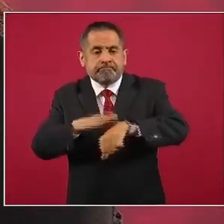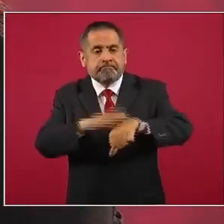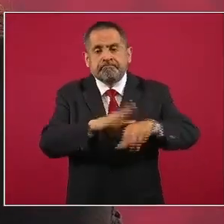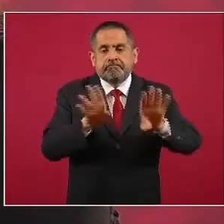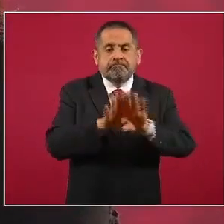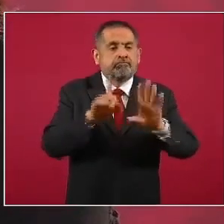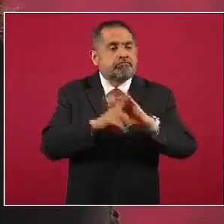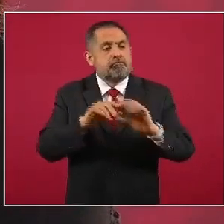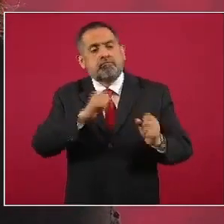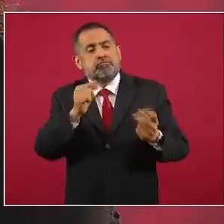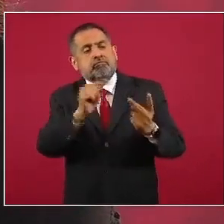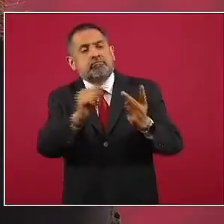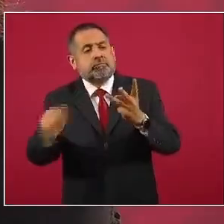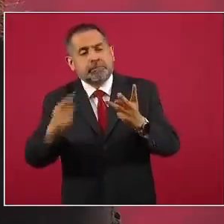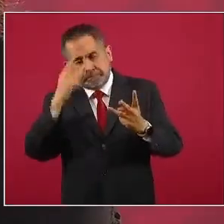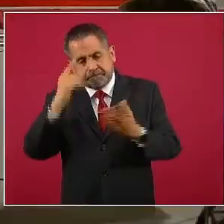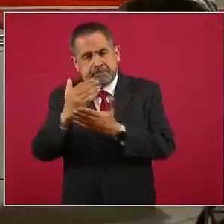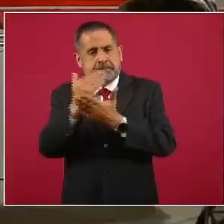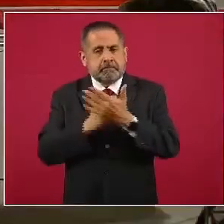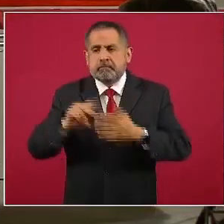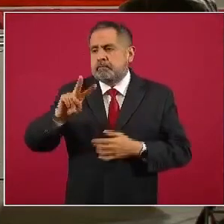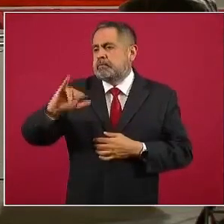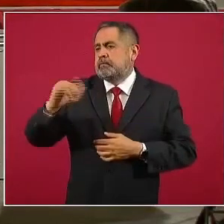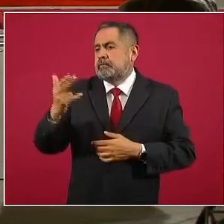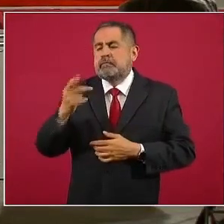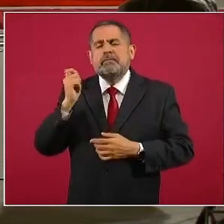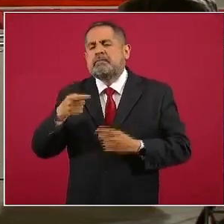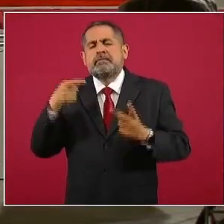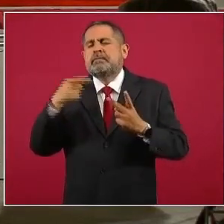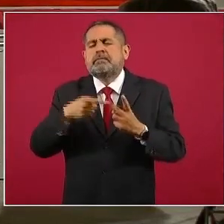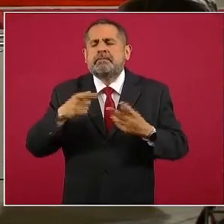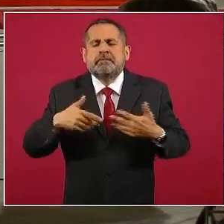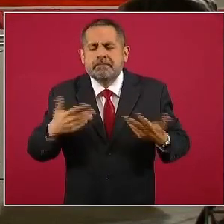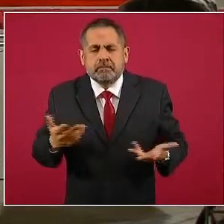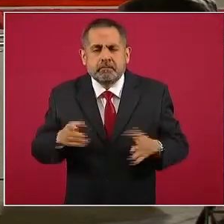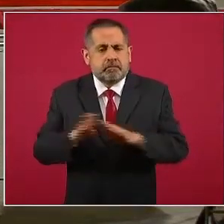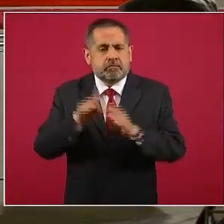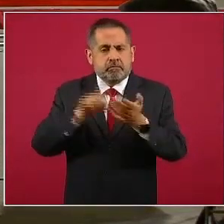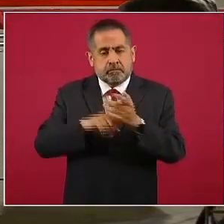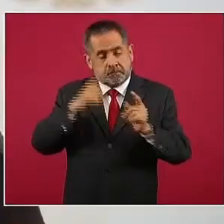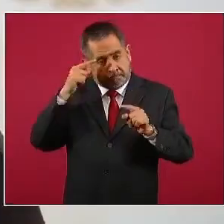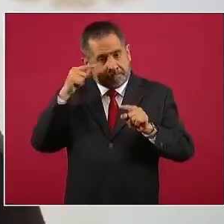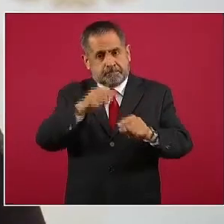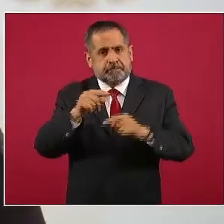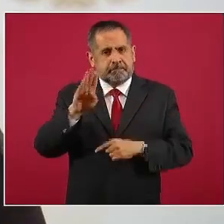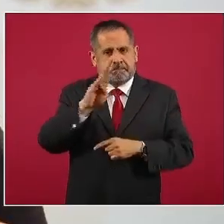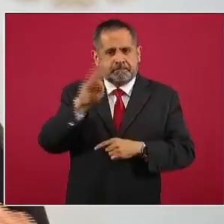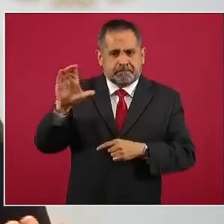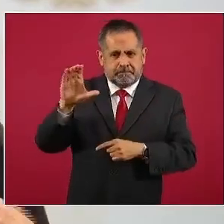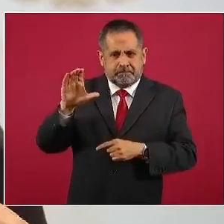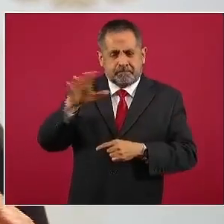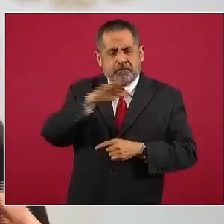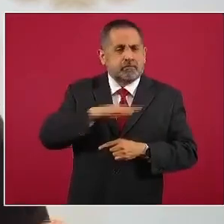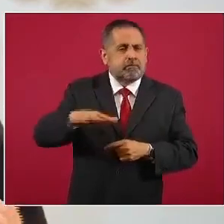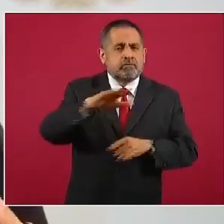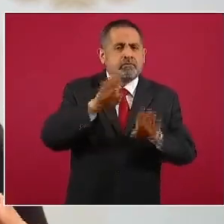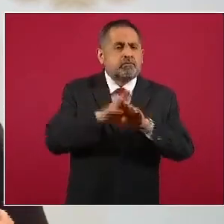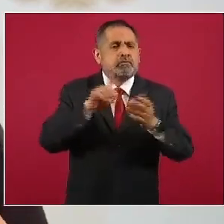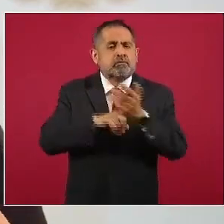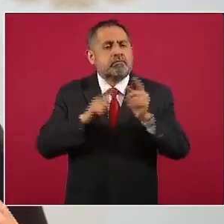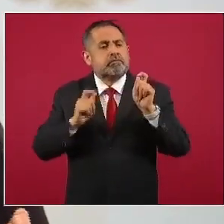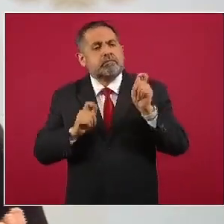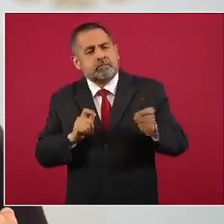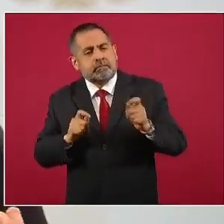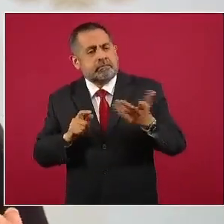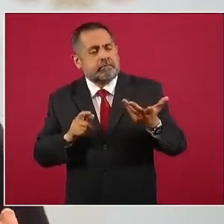elementos clave para la respuesta al VIH. Y uno de ellos, particularmente hacia el estado de Baja California, son elementos que